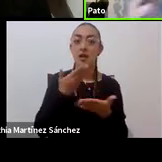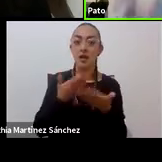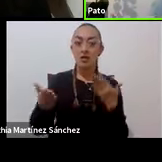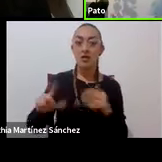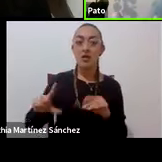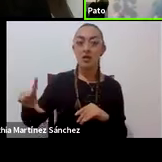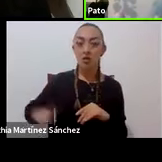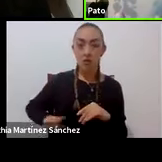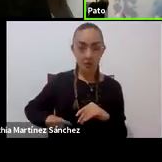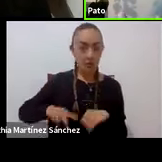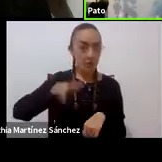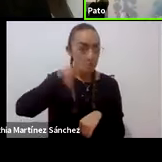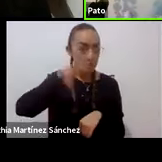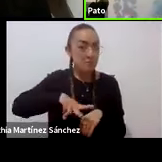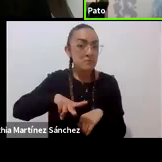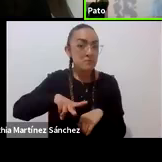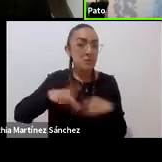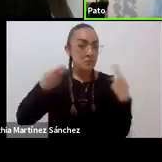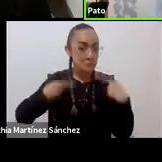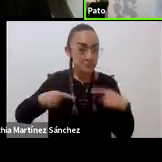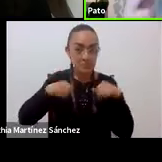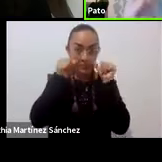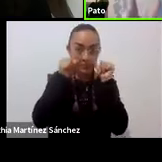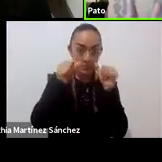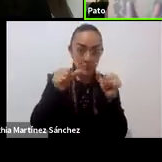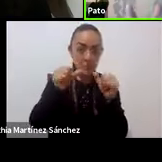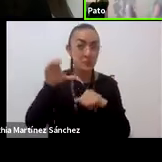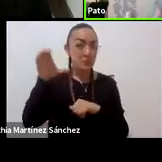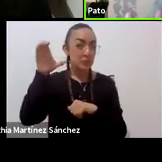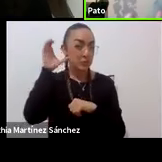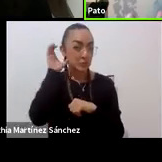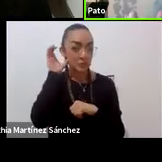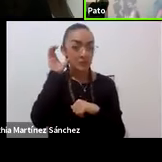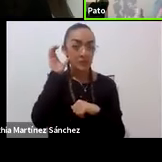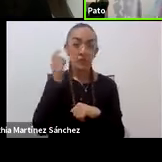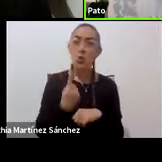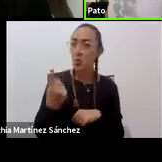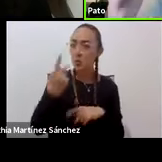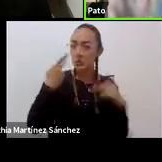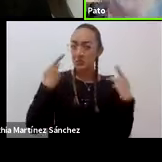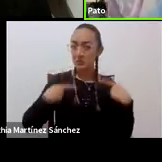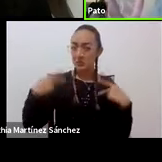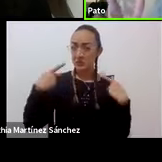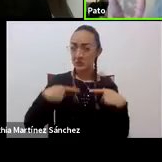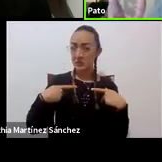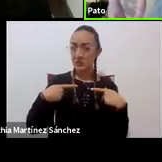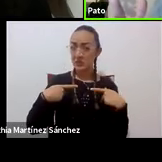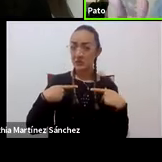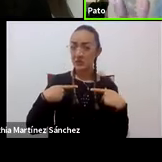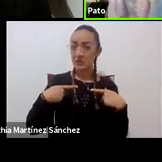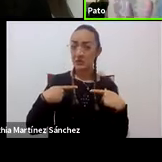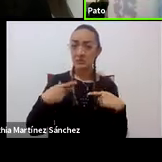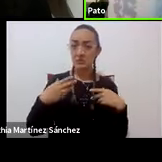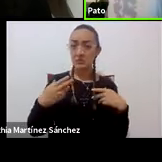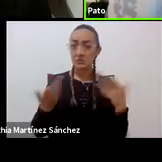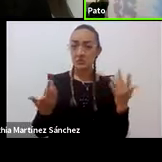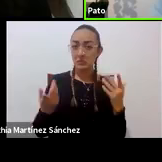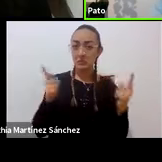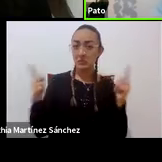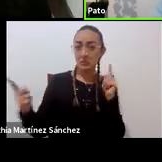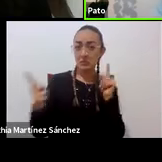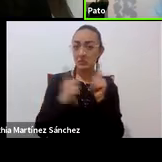que escucha a la gente. Y no es un funcionario que te escucha en una relación política clásica, ¿no?